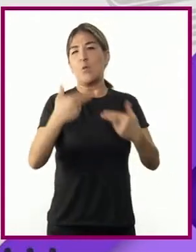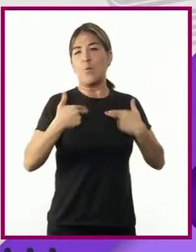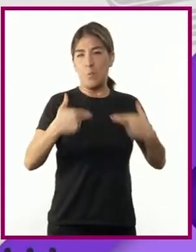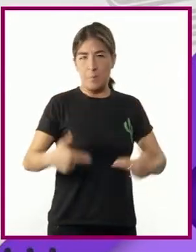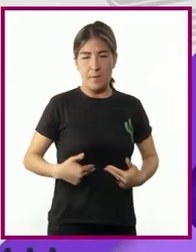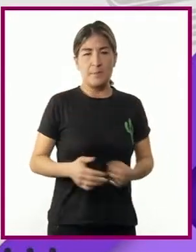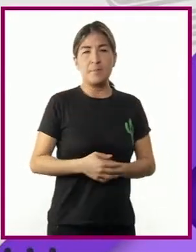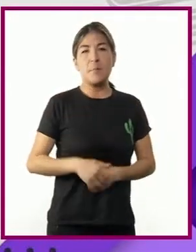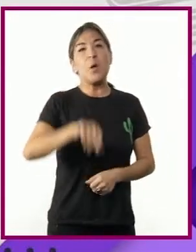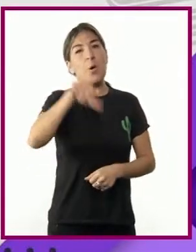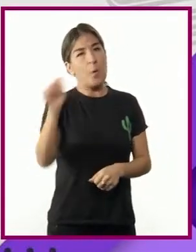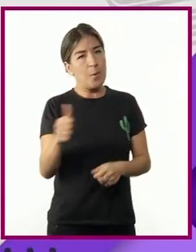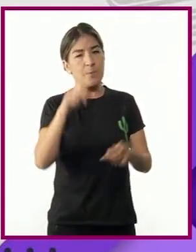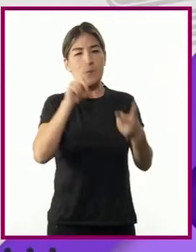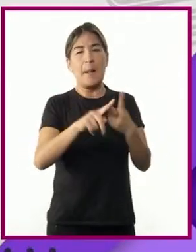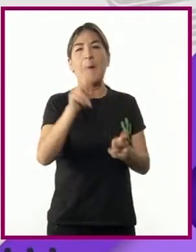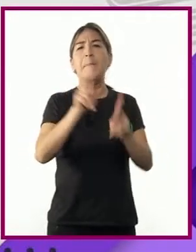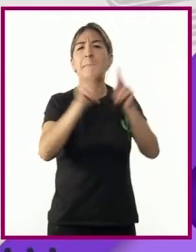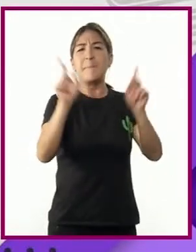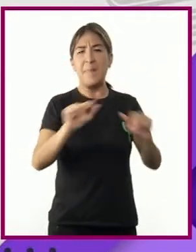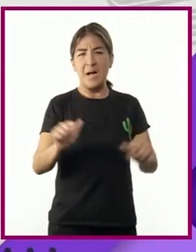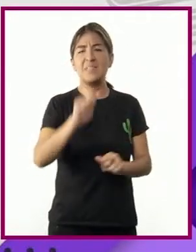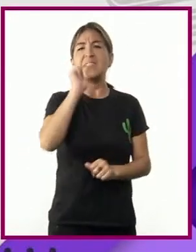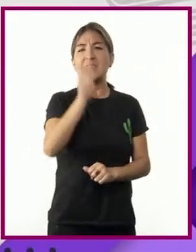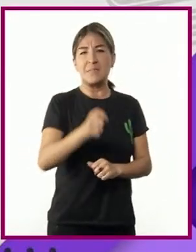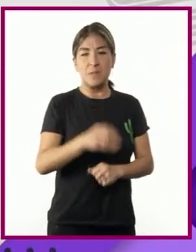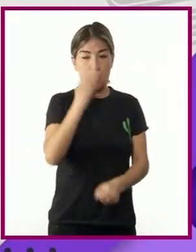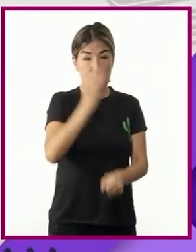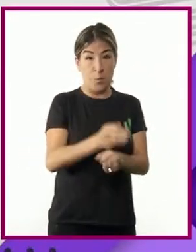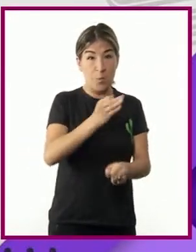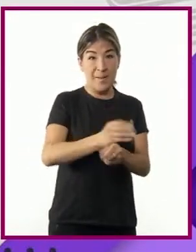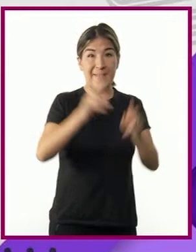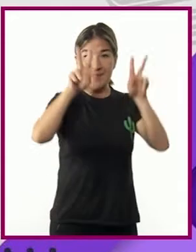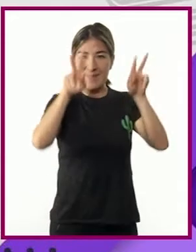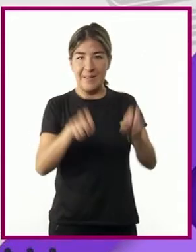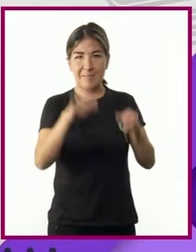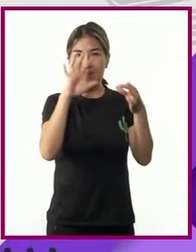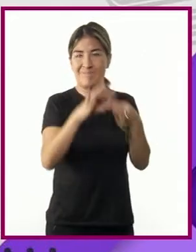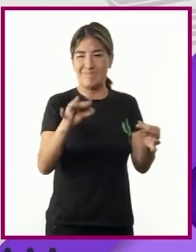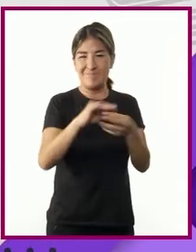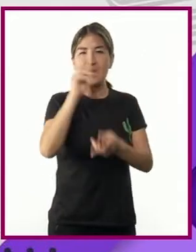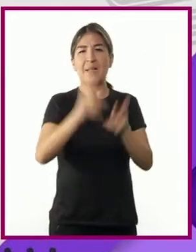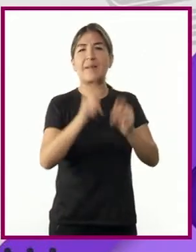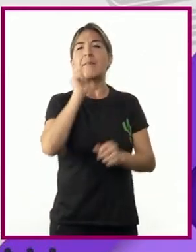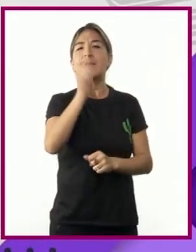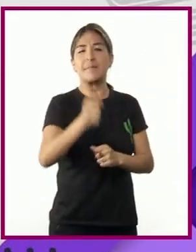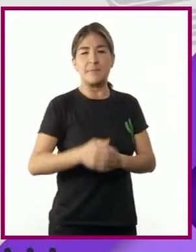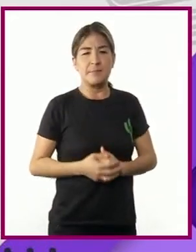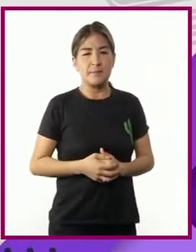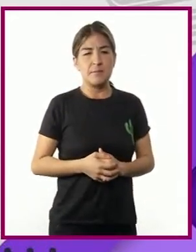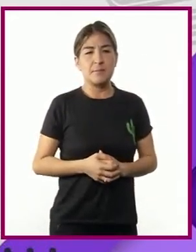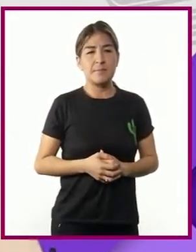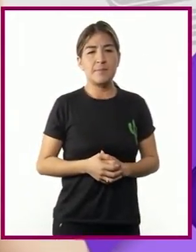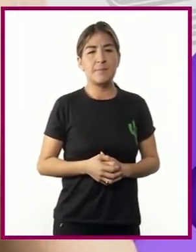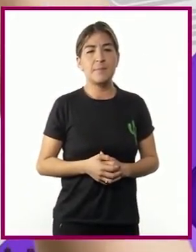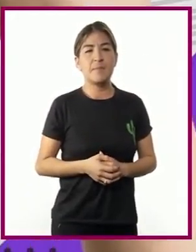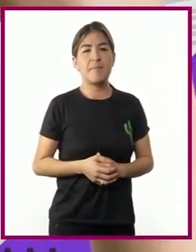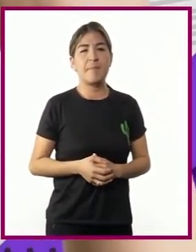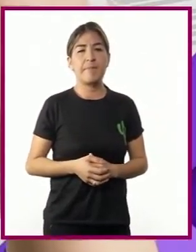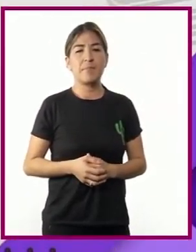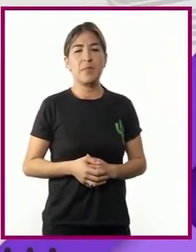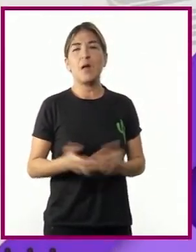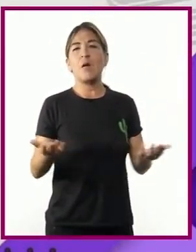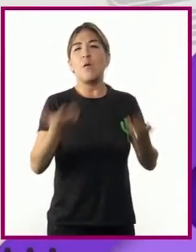término paz, aplicado al contexto del tema que estamos tratando, se entiende como la ausencia de